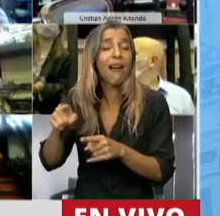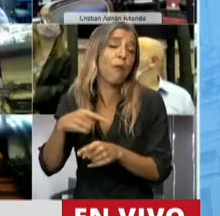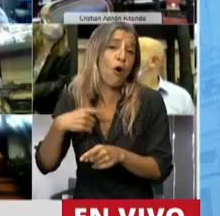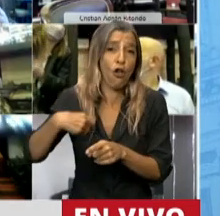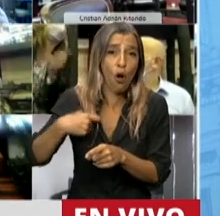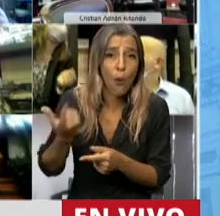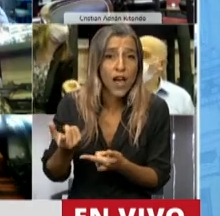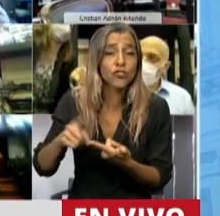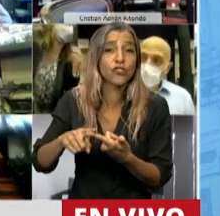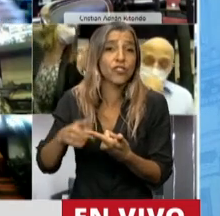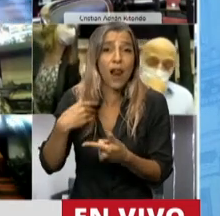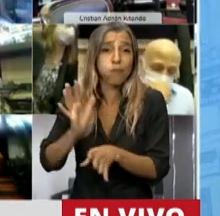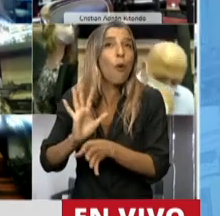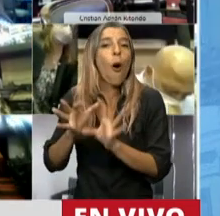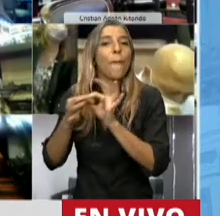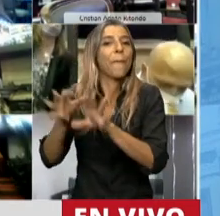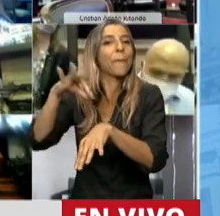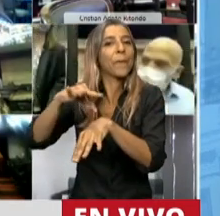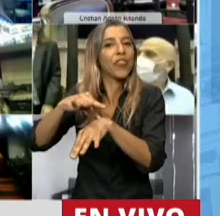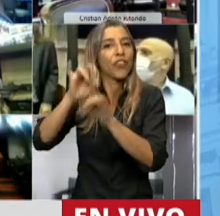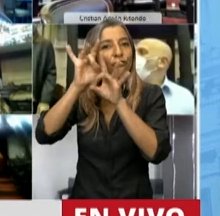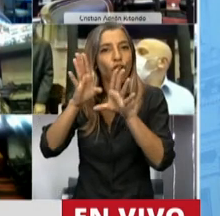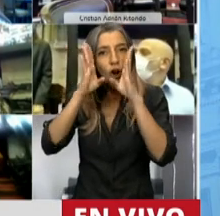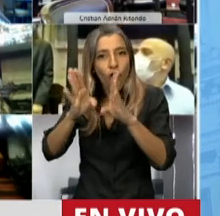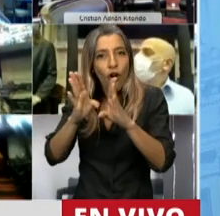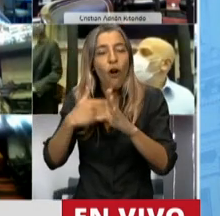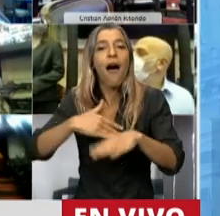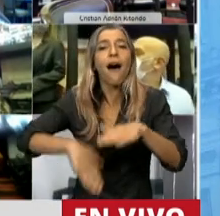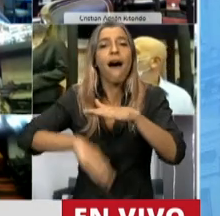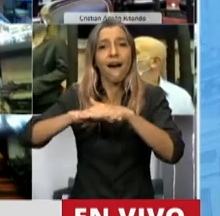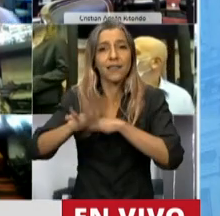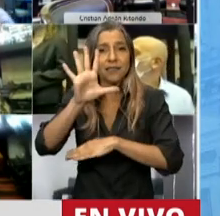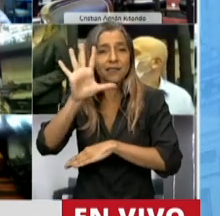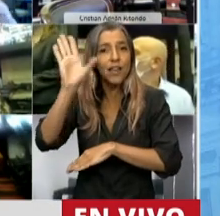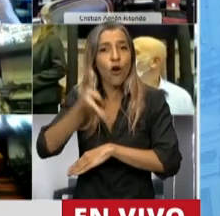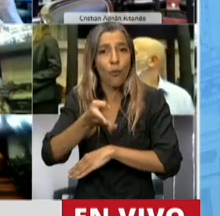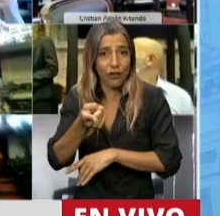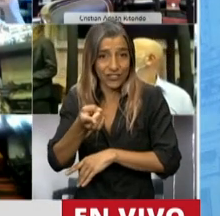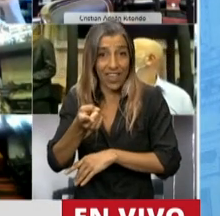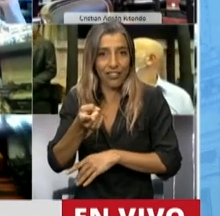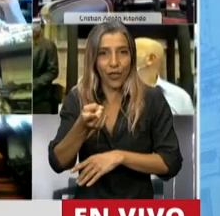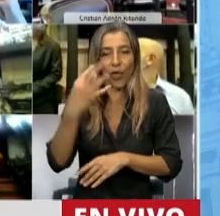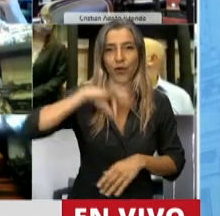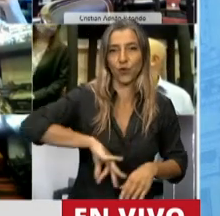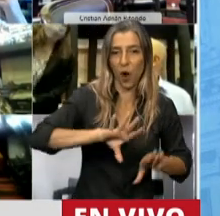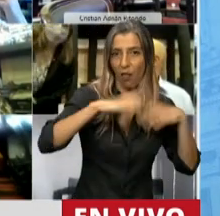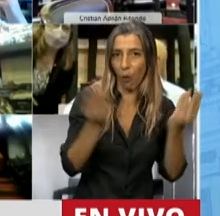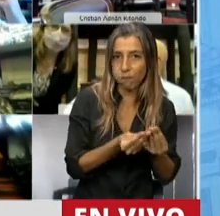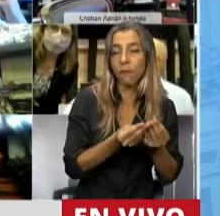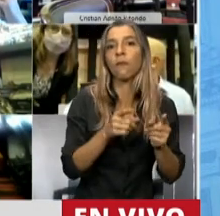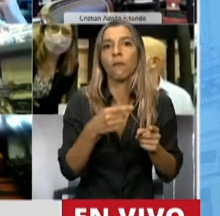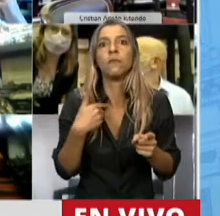social, los gastos médicos, como decía anteriormente, con un tope del 5% de la ganancia neta, las donaciones a